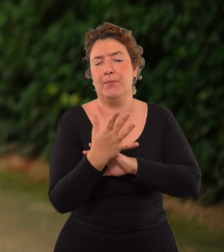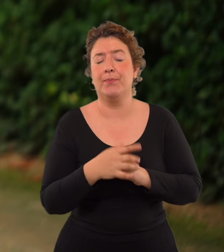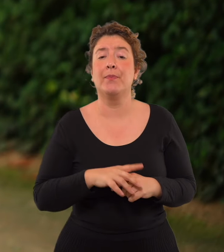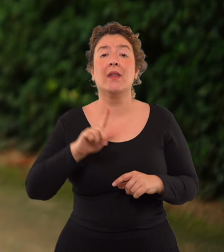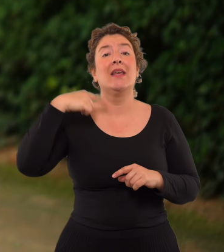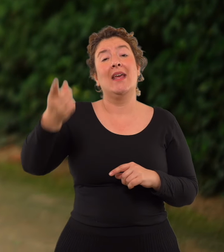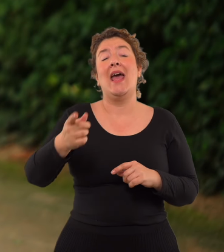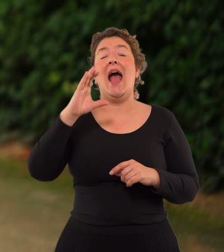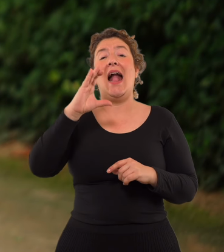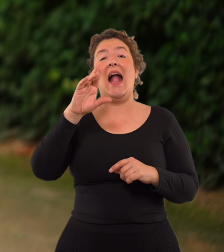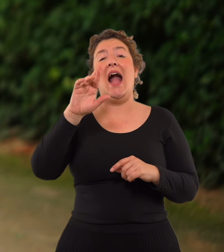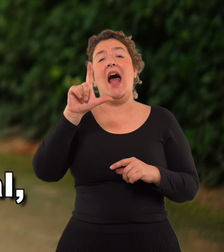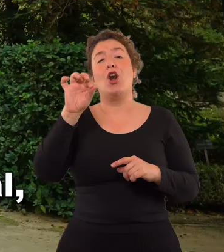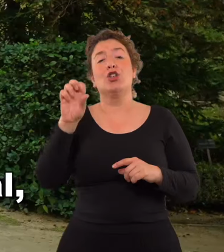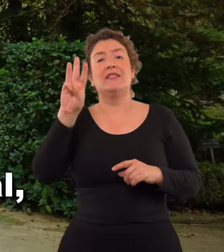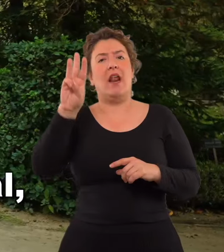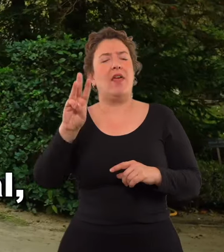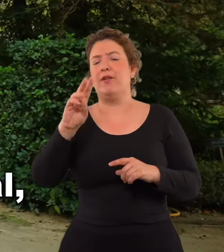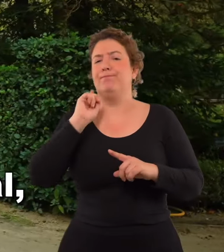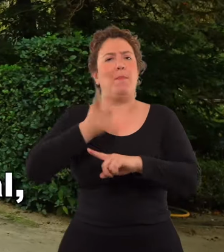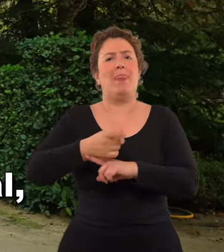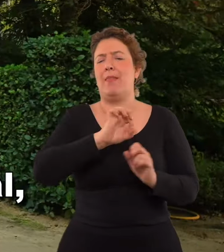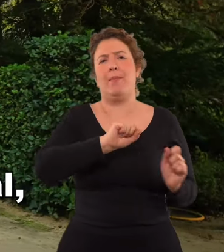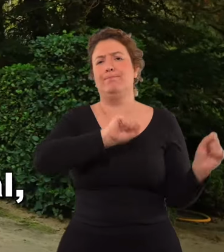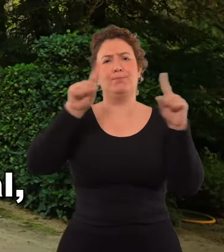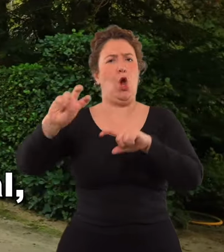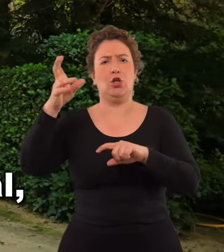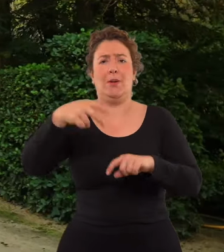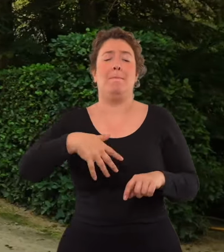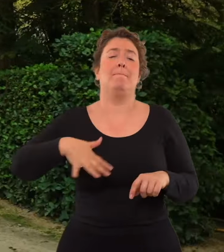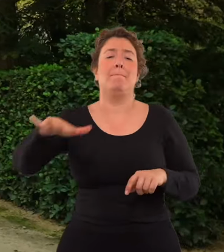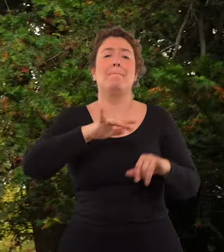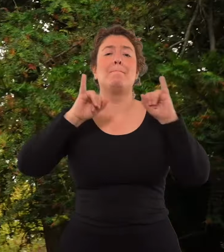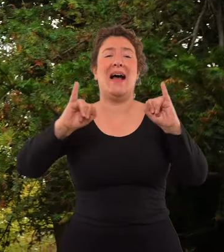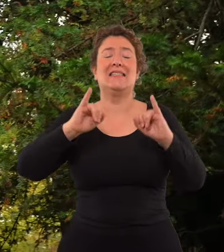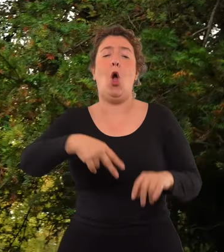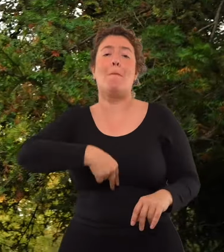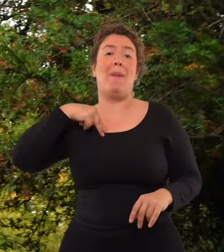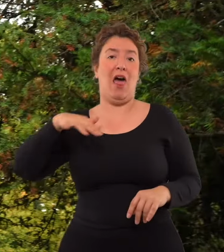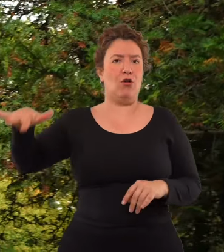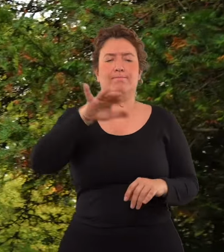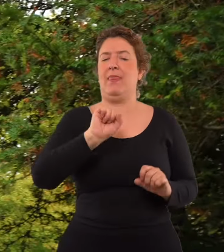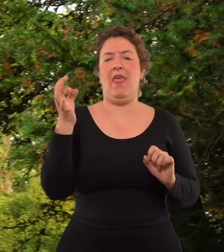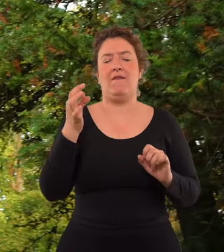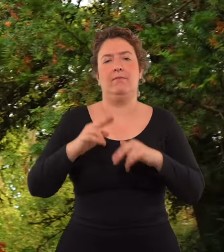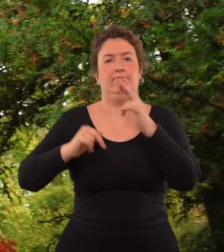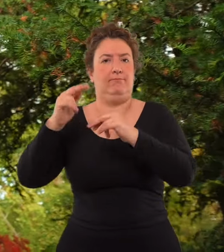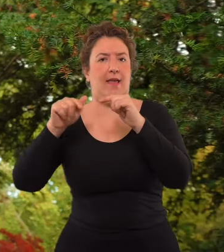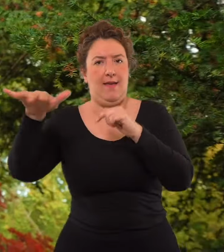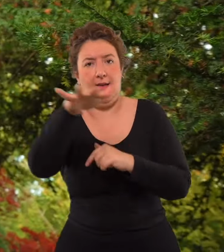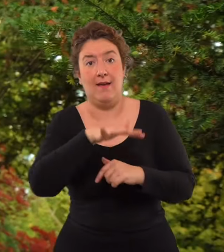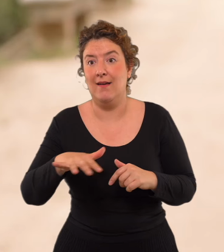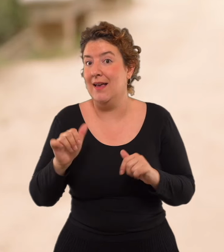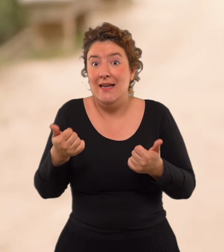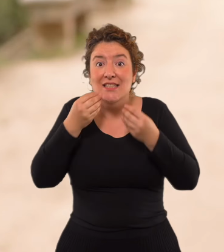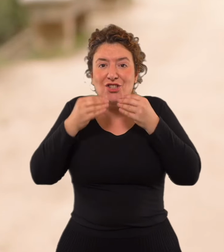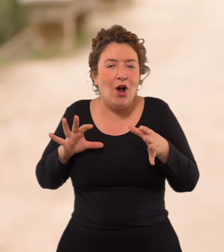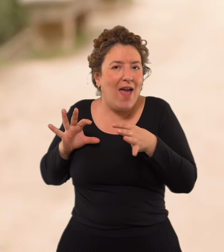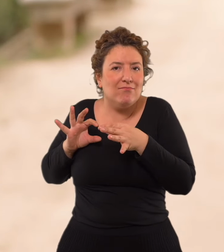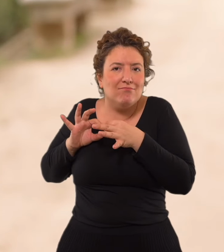Carlos III, el rey ilustrado, ordena su traslado al emplazamiento actual, en el Paseo del Prado. Y desde entonces, la historia de este